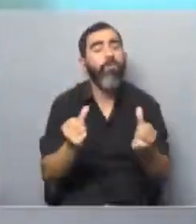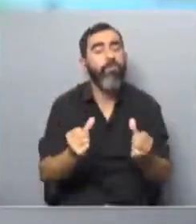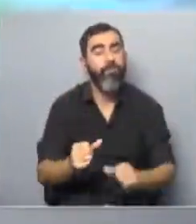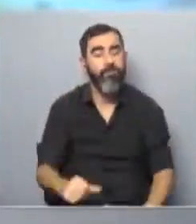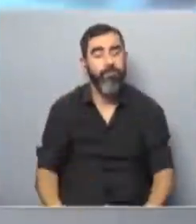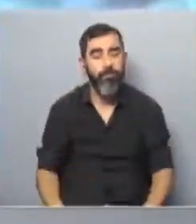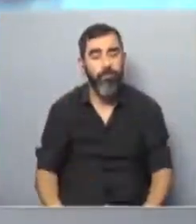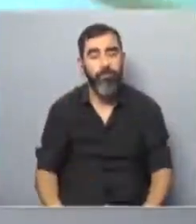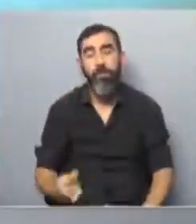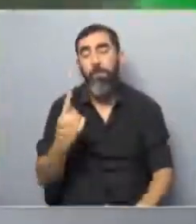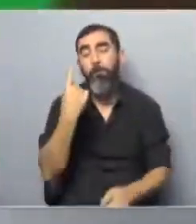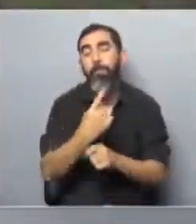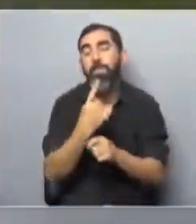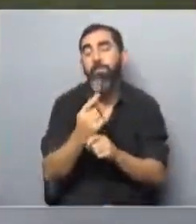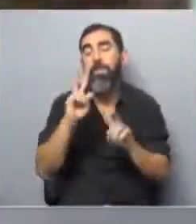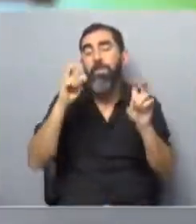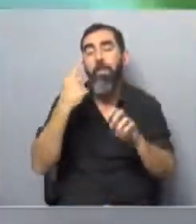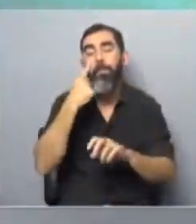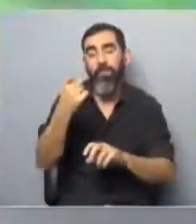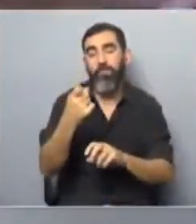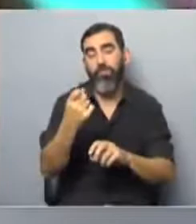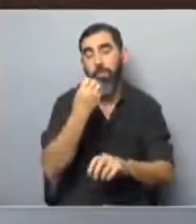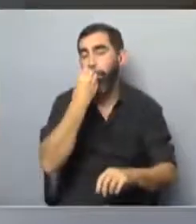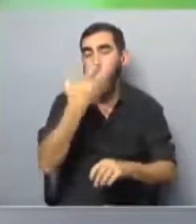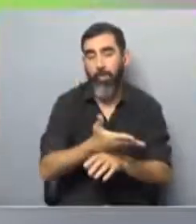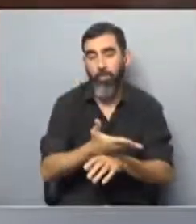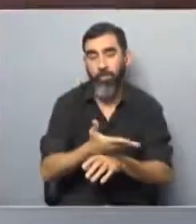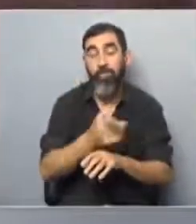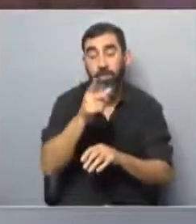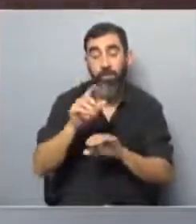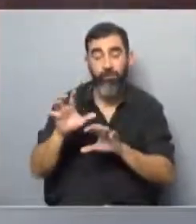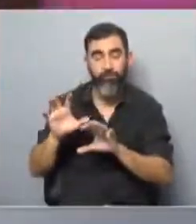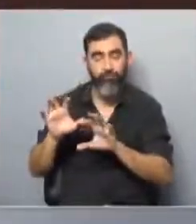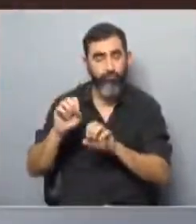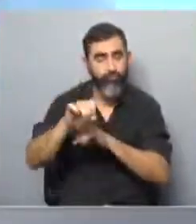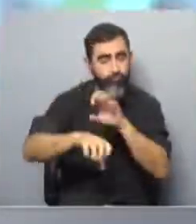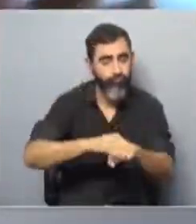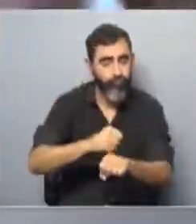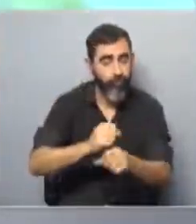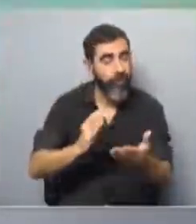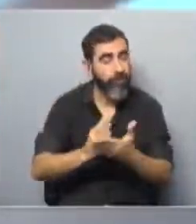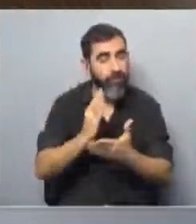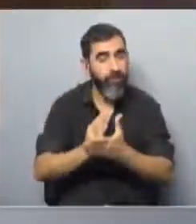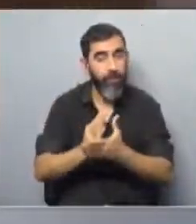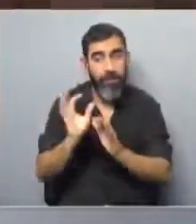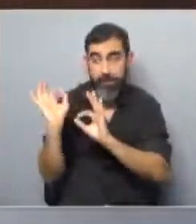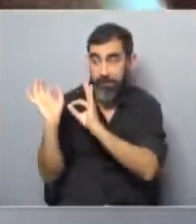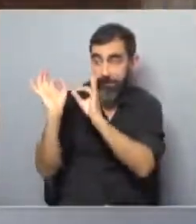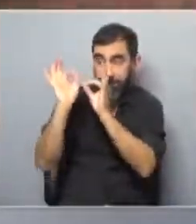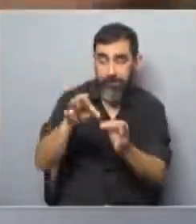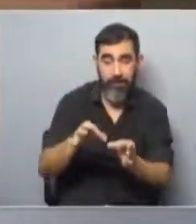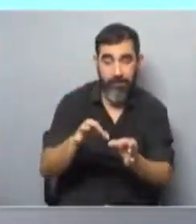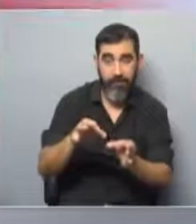principal estrategia debería ser prevenir, ¿no? Porque realmente estas invasiones, realmente cuando ingresan,